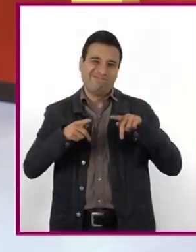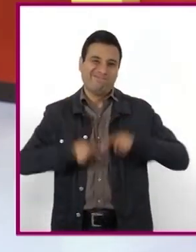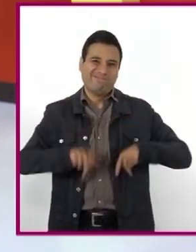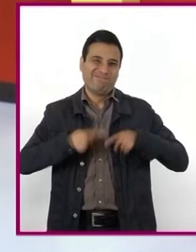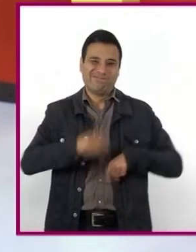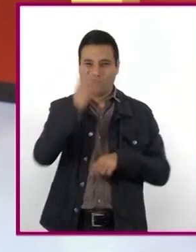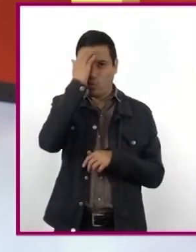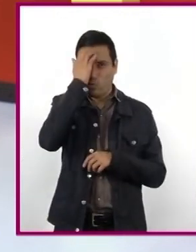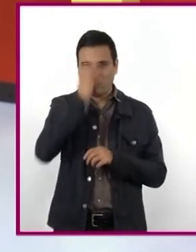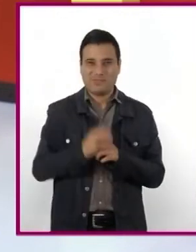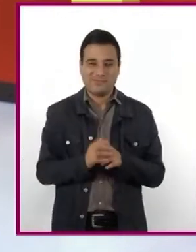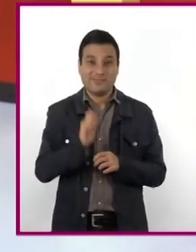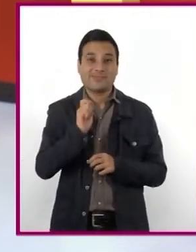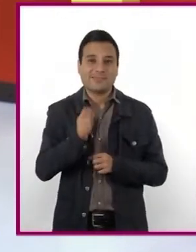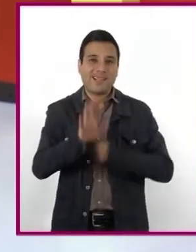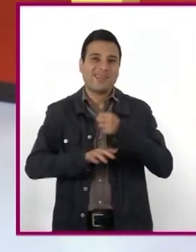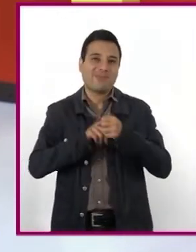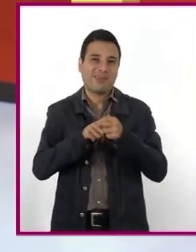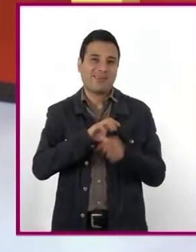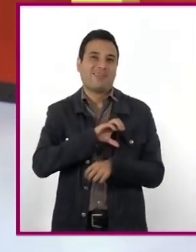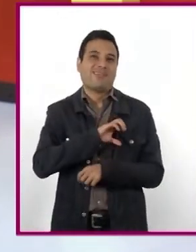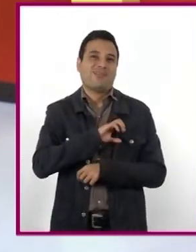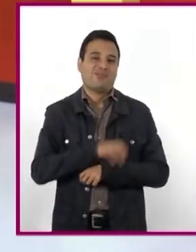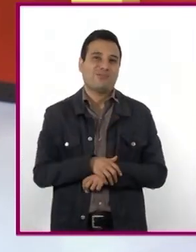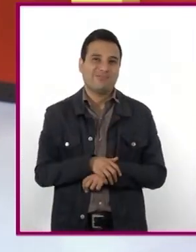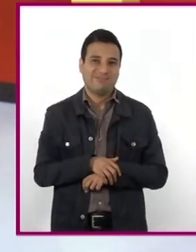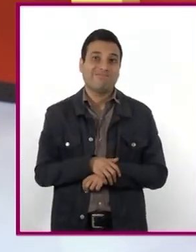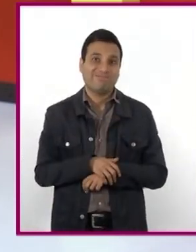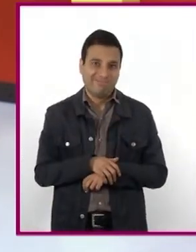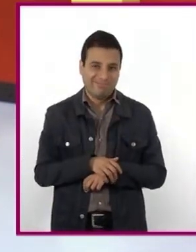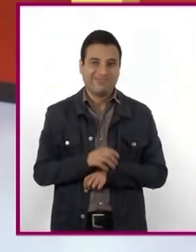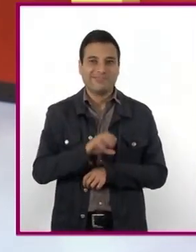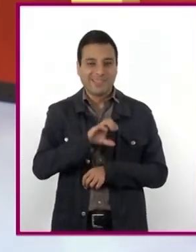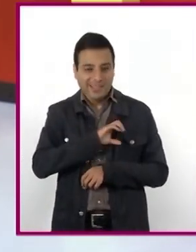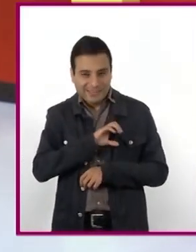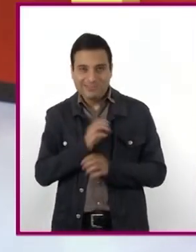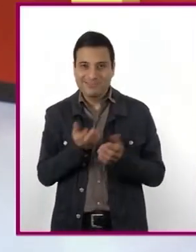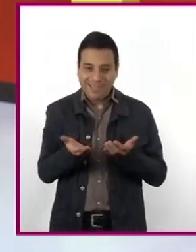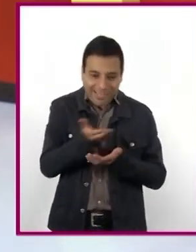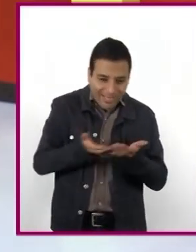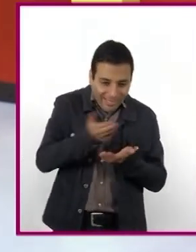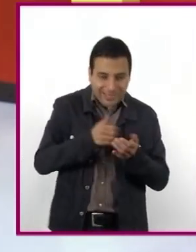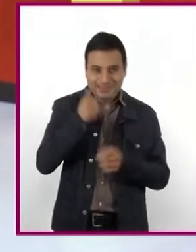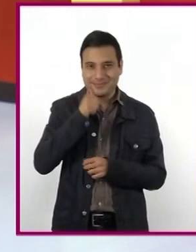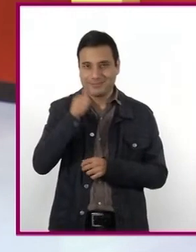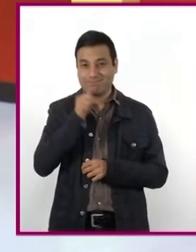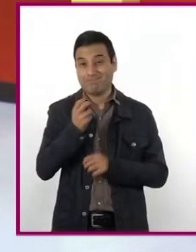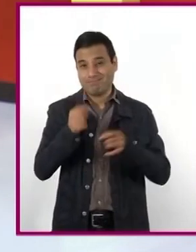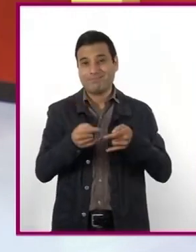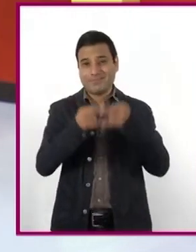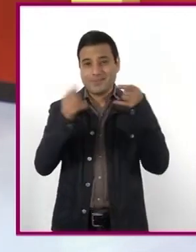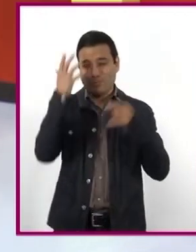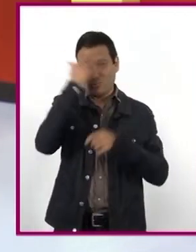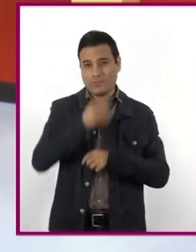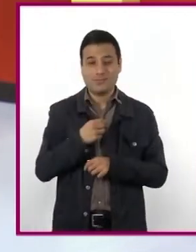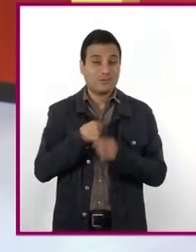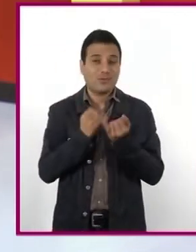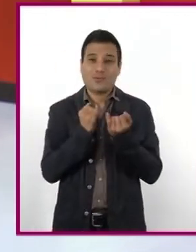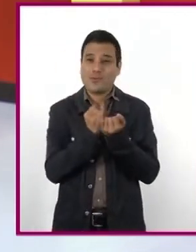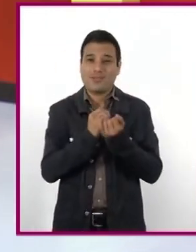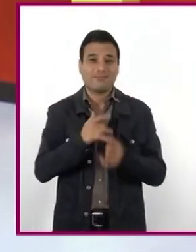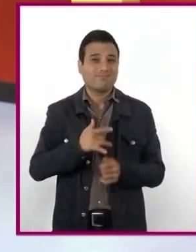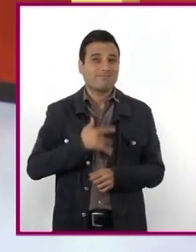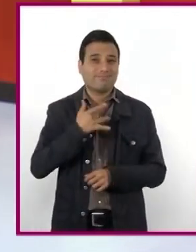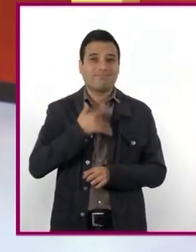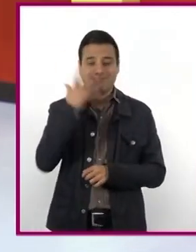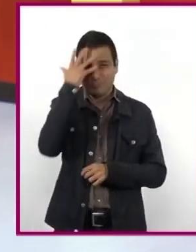humanos: el cariño por nuestras mascotas y todo lo que compartimos con ellas. Claro, yo también me sentí identificada.